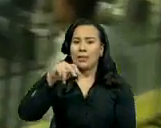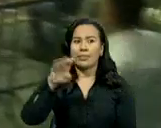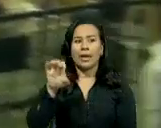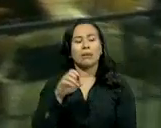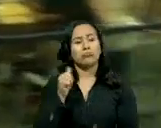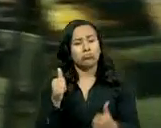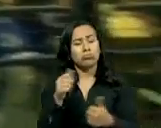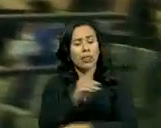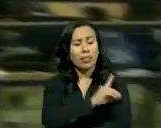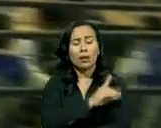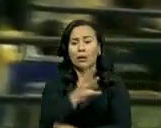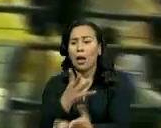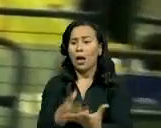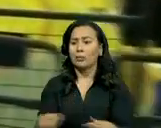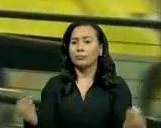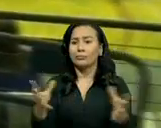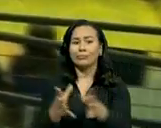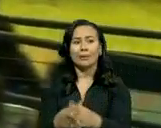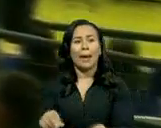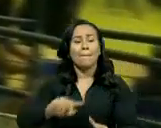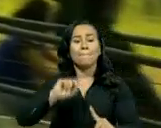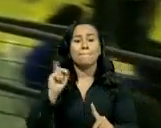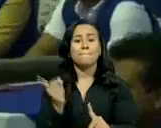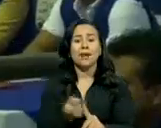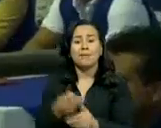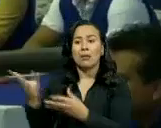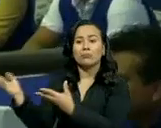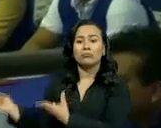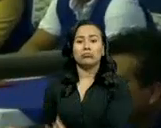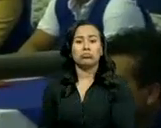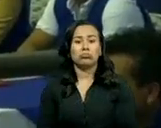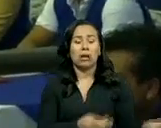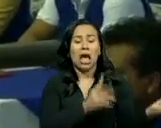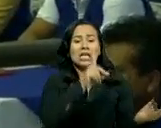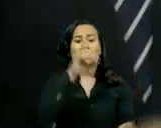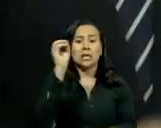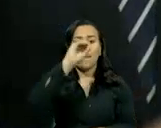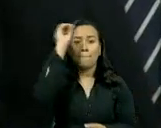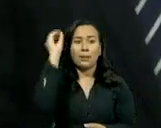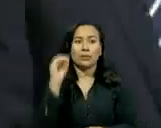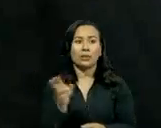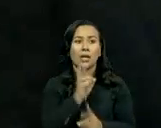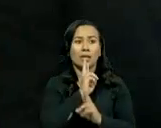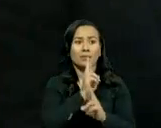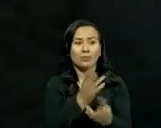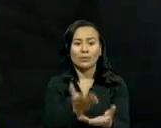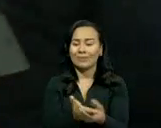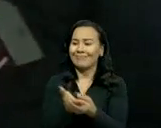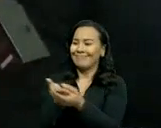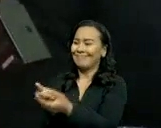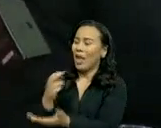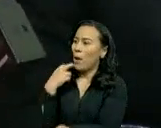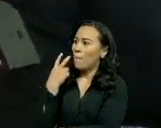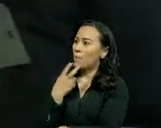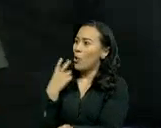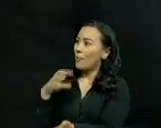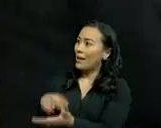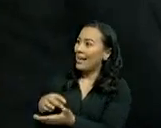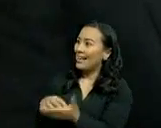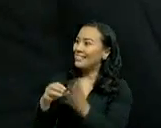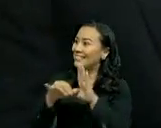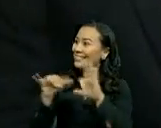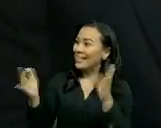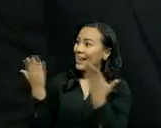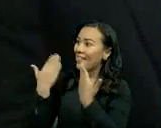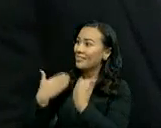esta provincia por ser la primera en presentar el 100% de los resultados. Ese es el resultado que nos dio la provincia de Santa Elena,